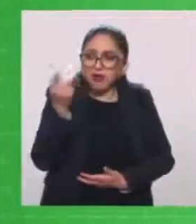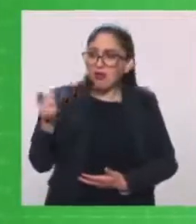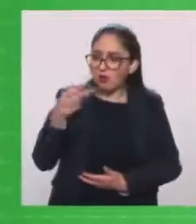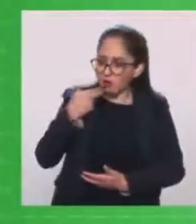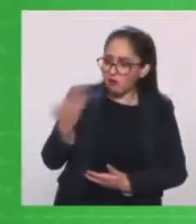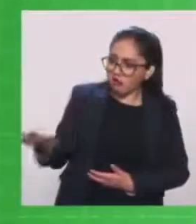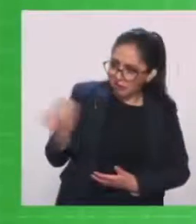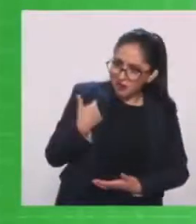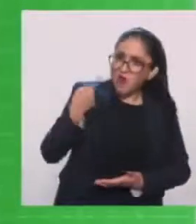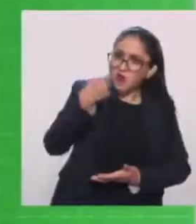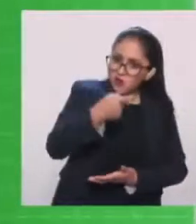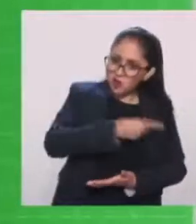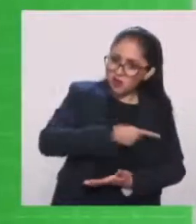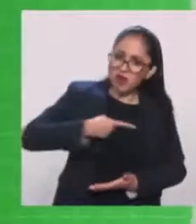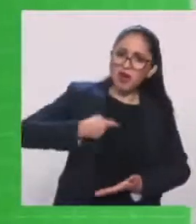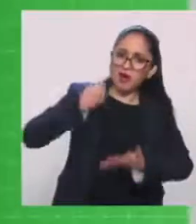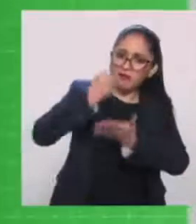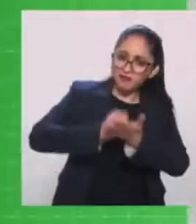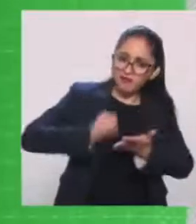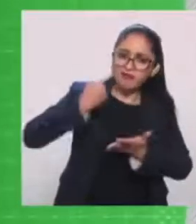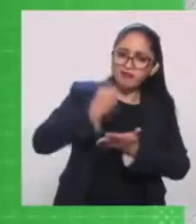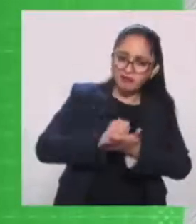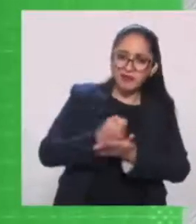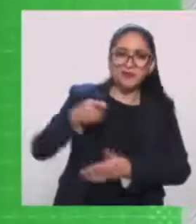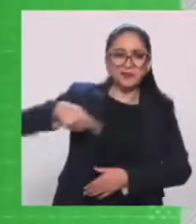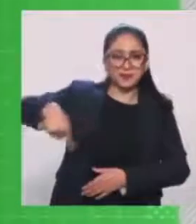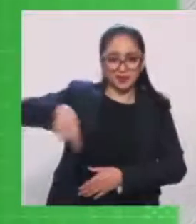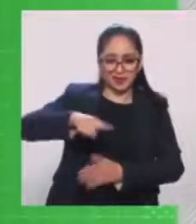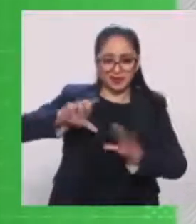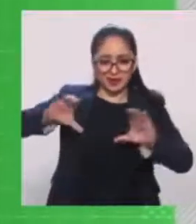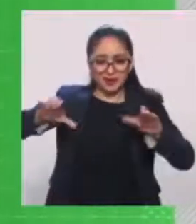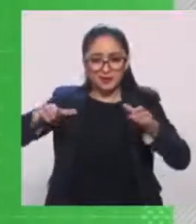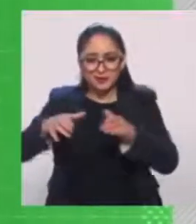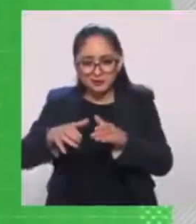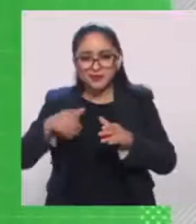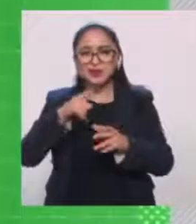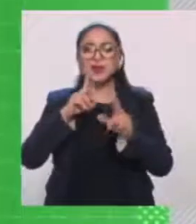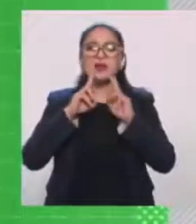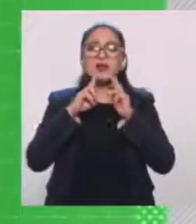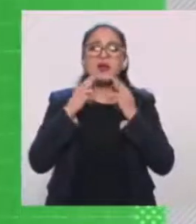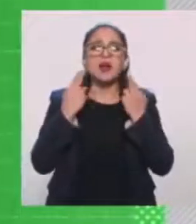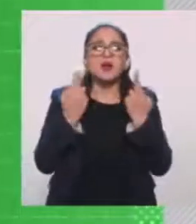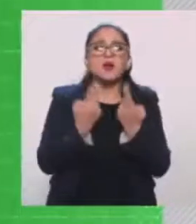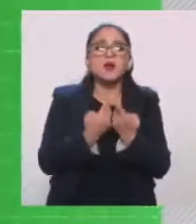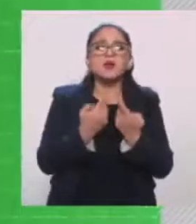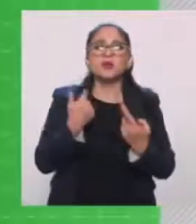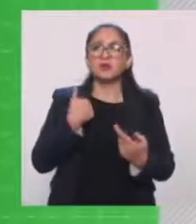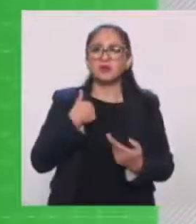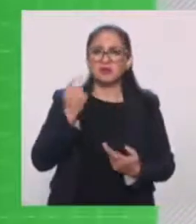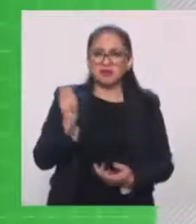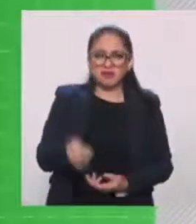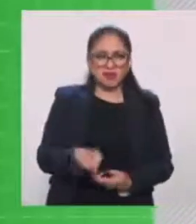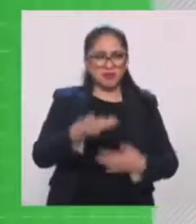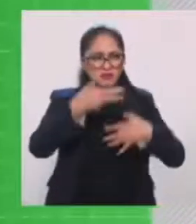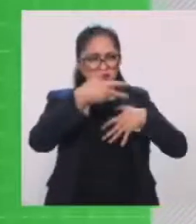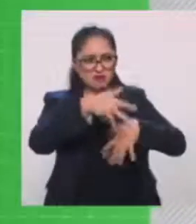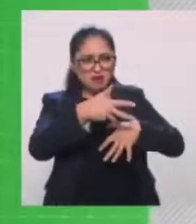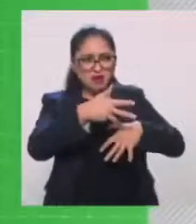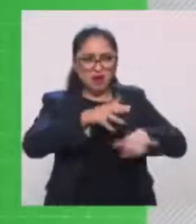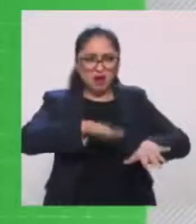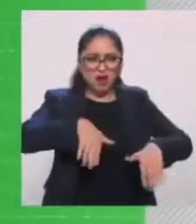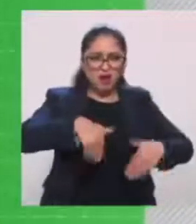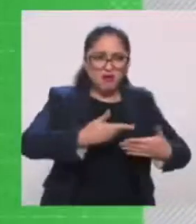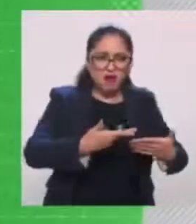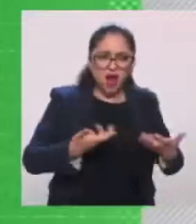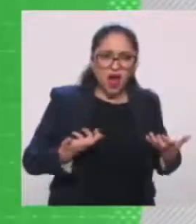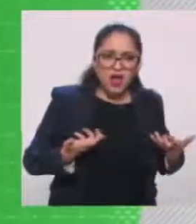hacíamos las reuniones allí en Frempavi, empezamos a armar algo que yo decía, plantones, y como a la calle, y